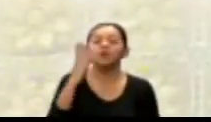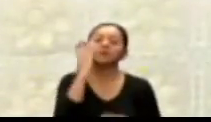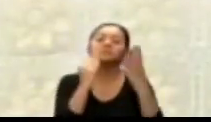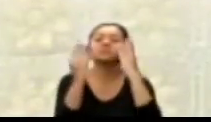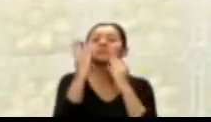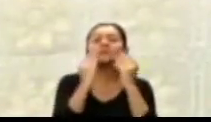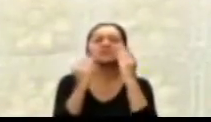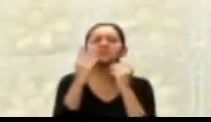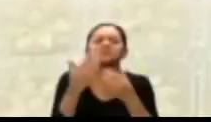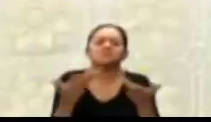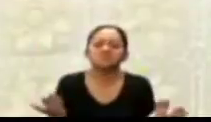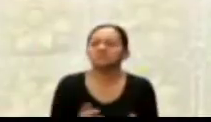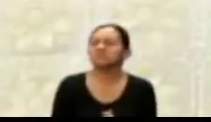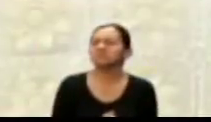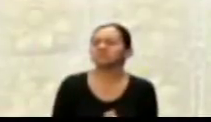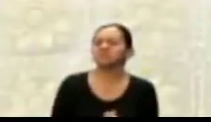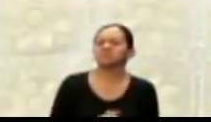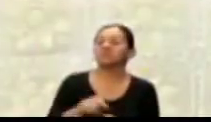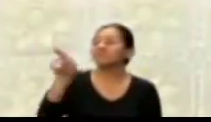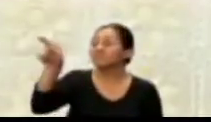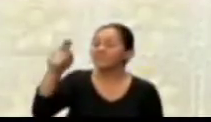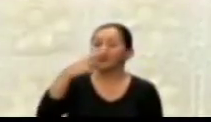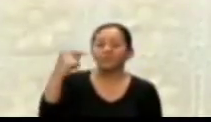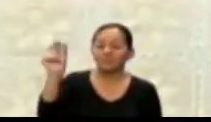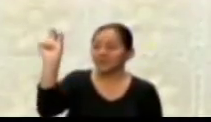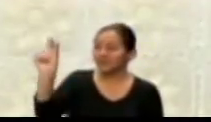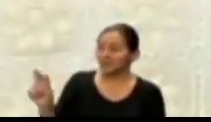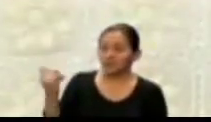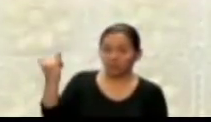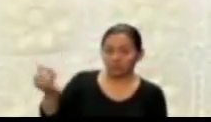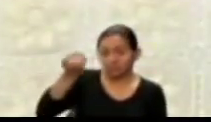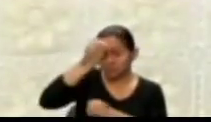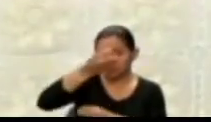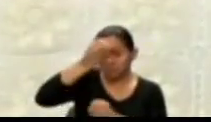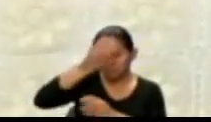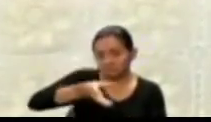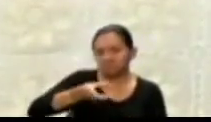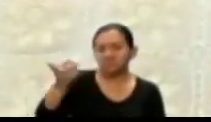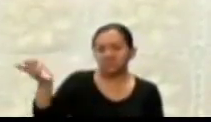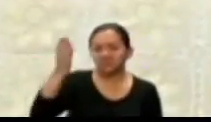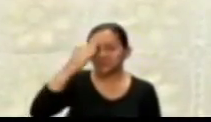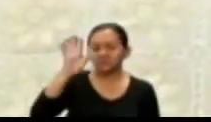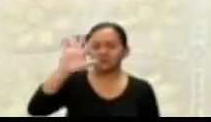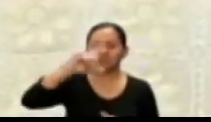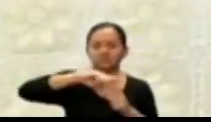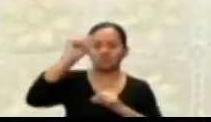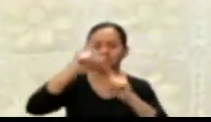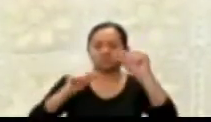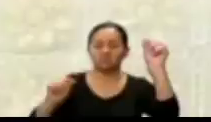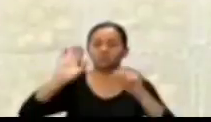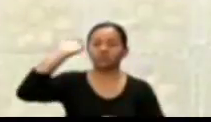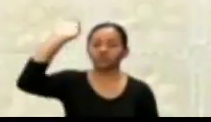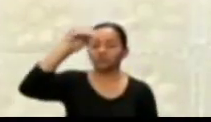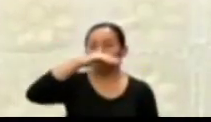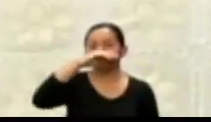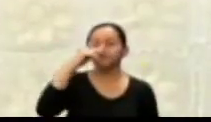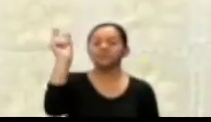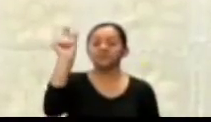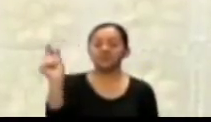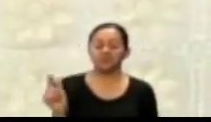experiencias como las que Alessandro, o sea, nos está exponiendo, como las que tiene Cinque Stelle en